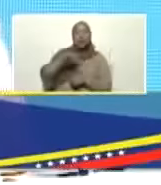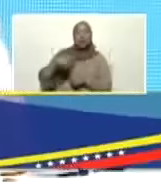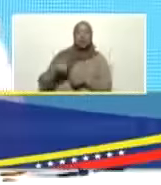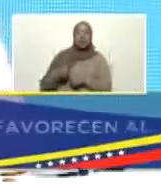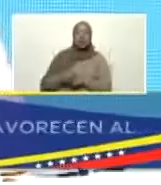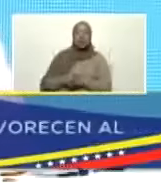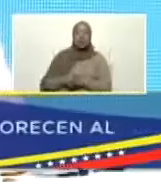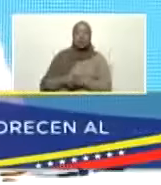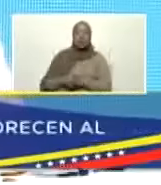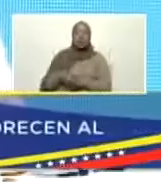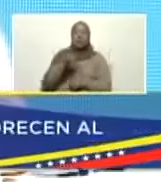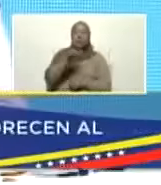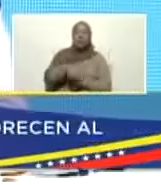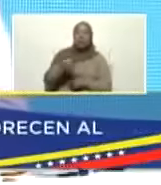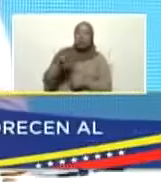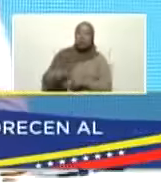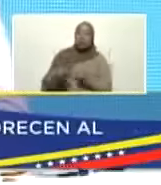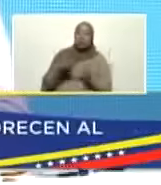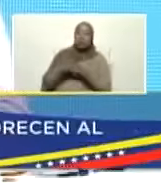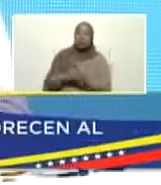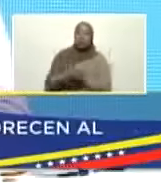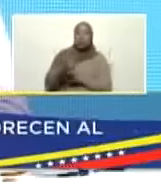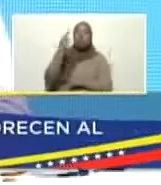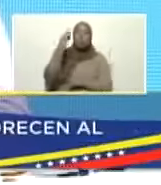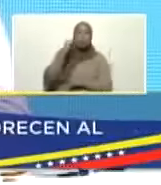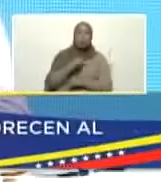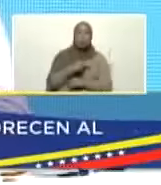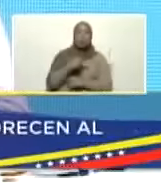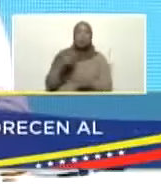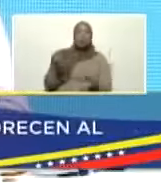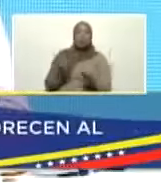Venezuela. Fuerza Armada Nacional Bolivariana.